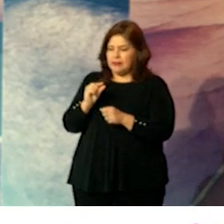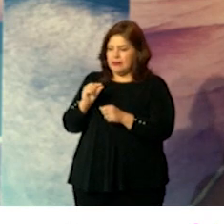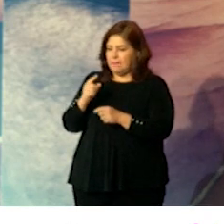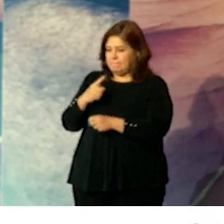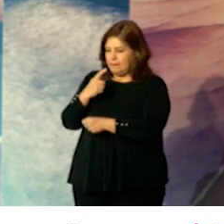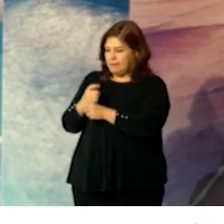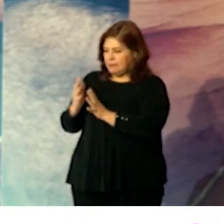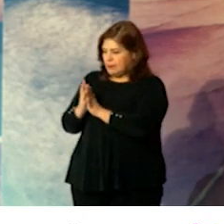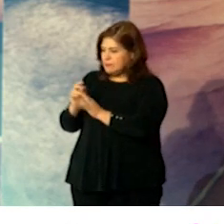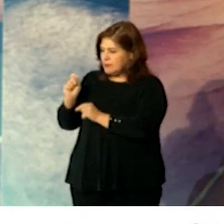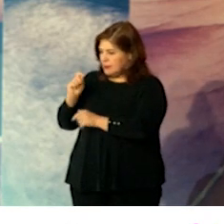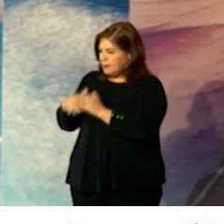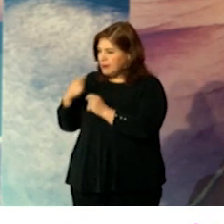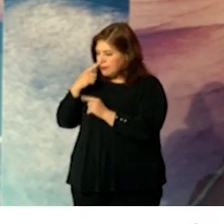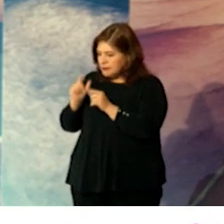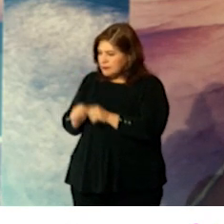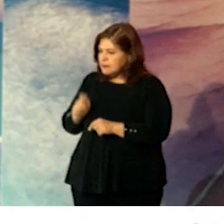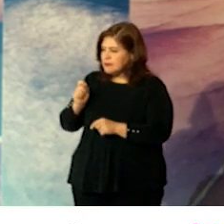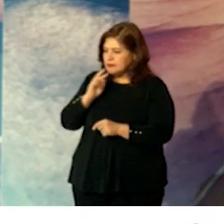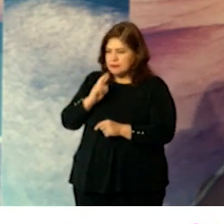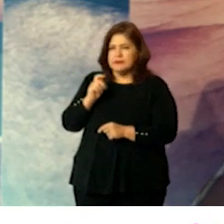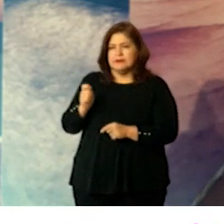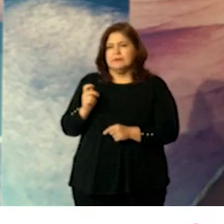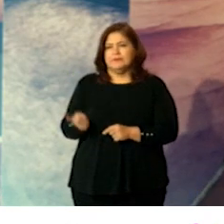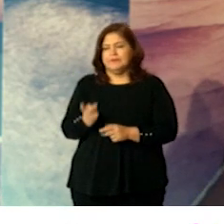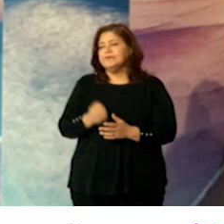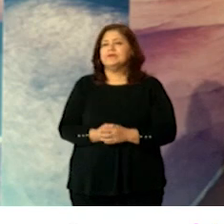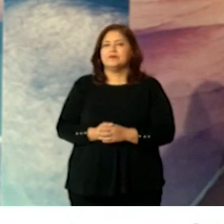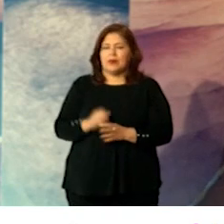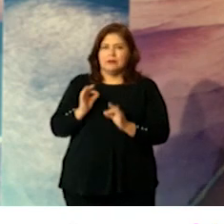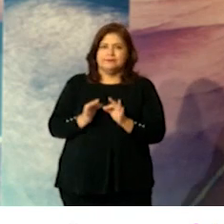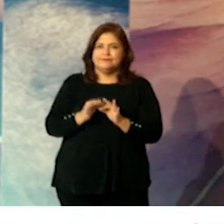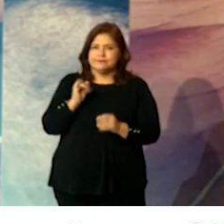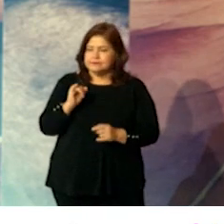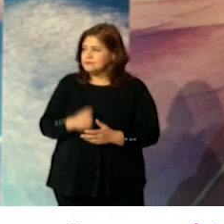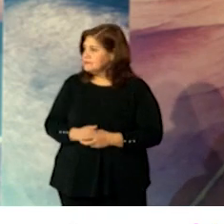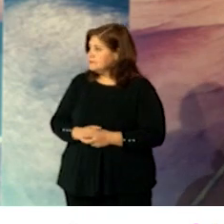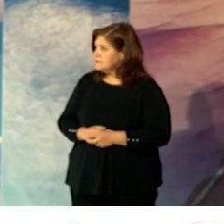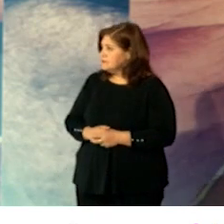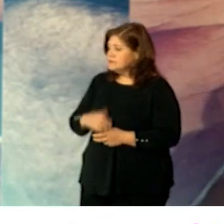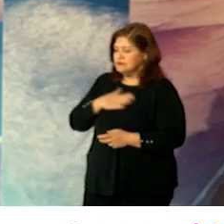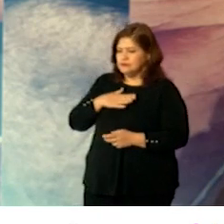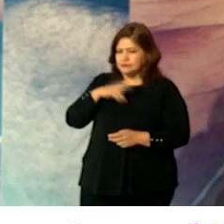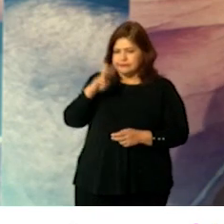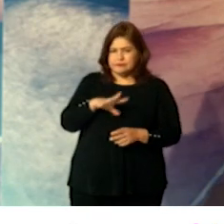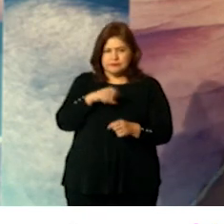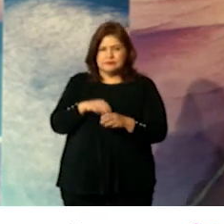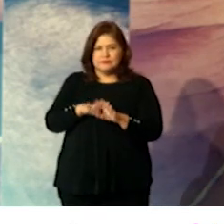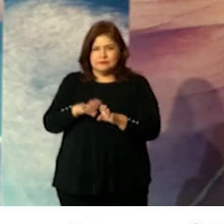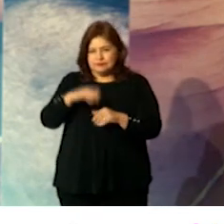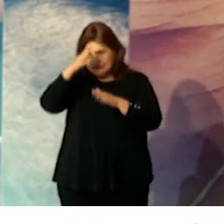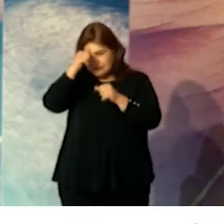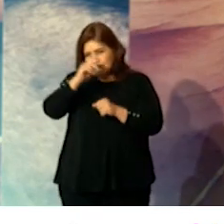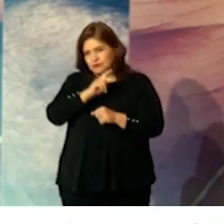te pido que cierres con igual la respuesta a esta pregunta que planteamos. Perfecto. Y estoy totalmente de acuerdo con todas mis